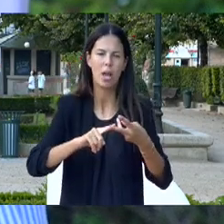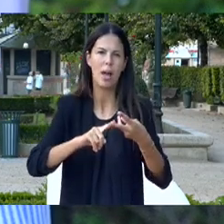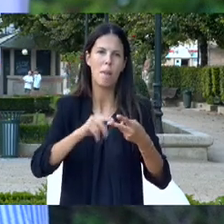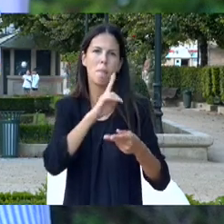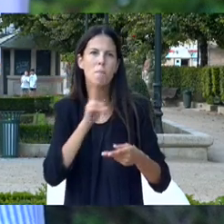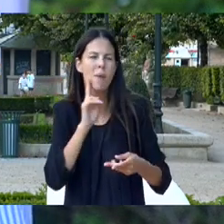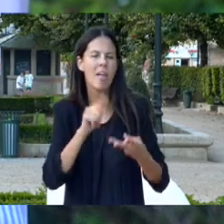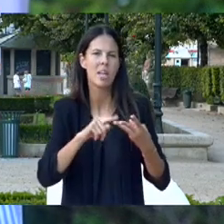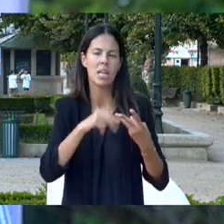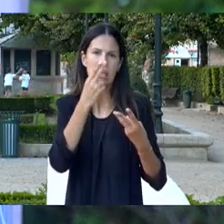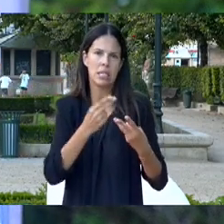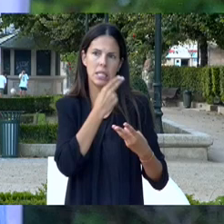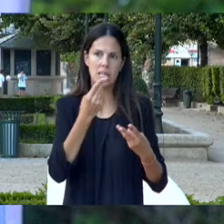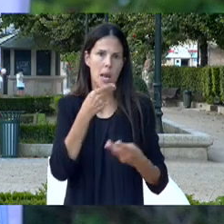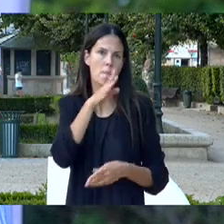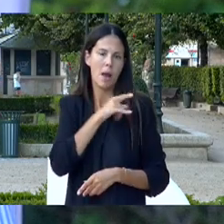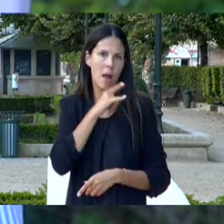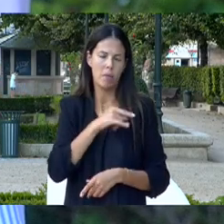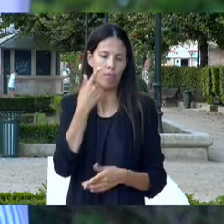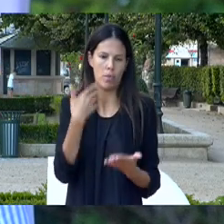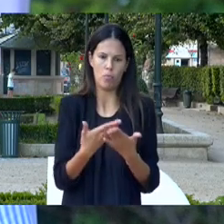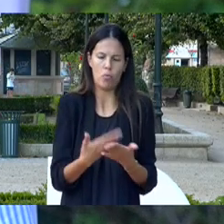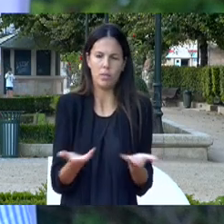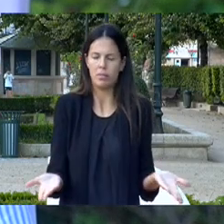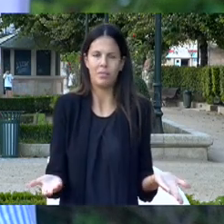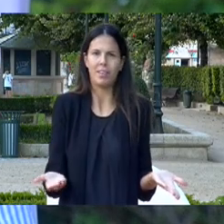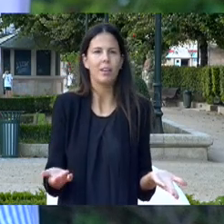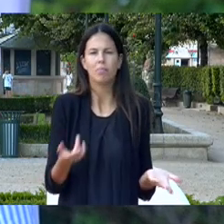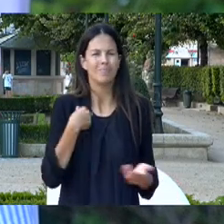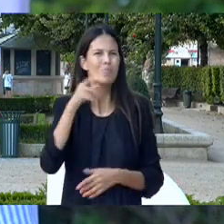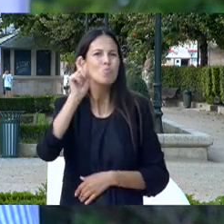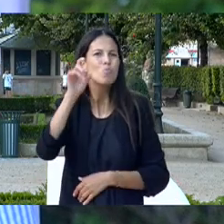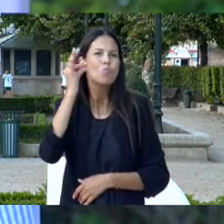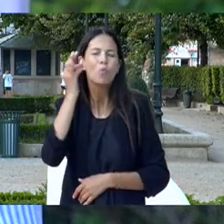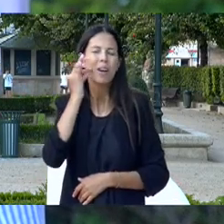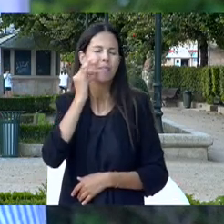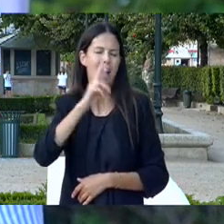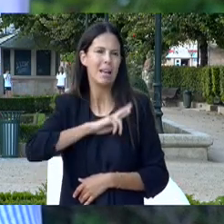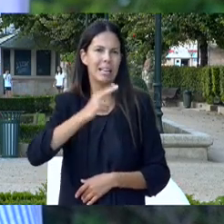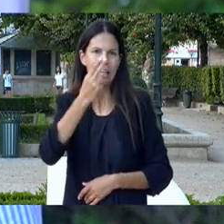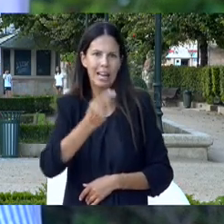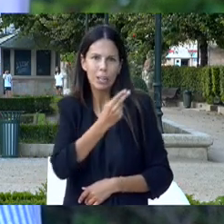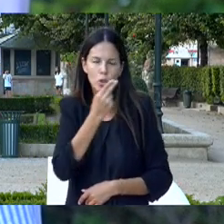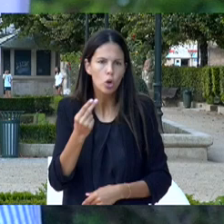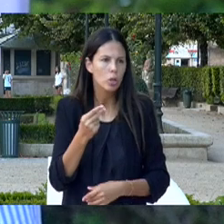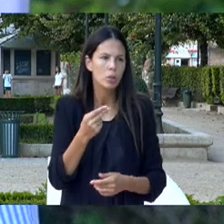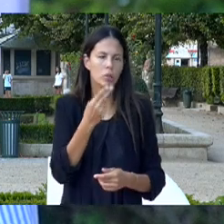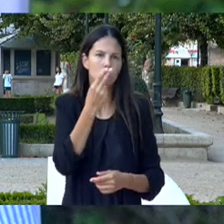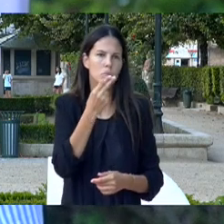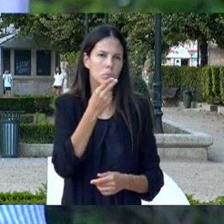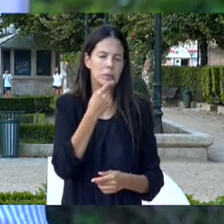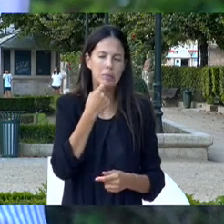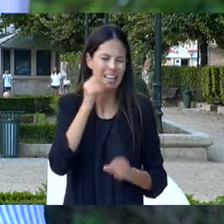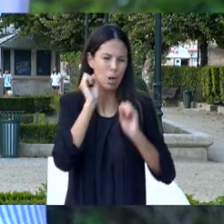quedaba perfectamente definido todo. Cando ela era unha muller absolutamente católica e practicante, nunca